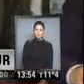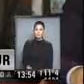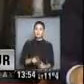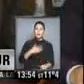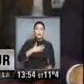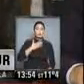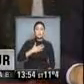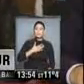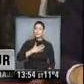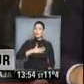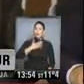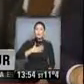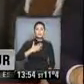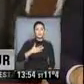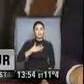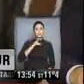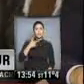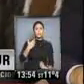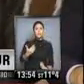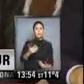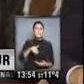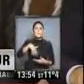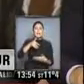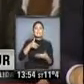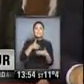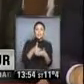Nos complacemos enormemente con el acercamiento